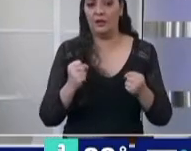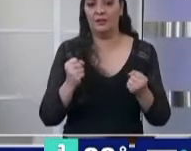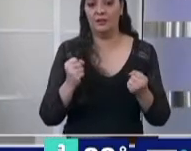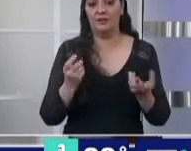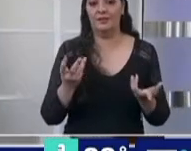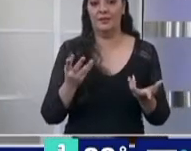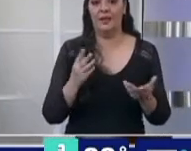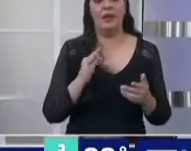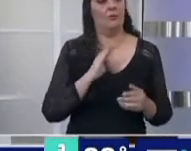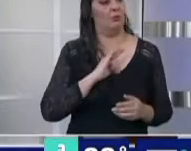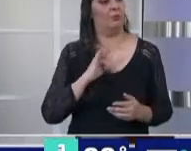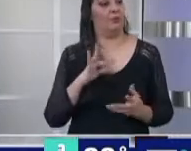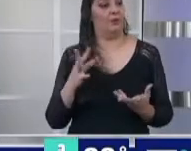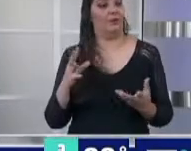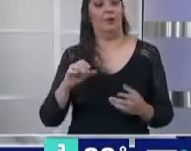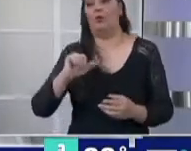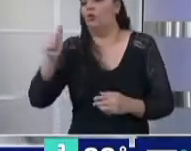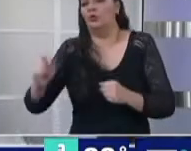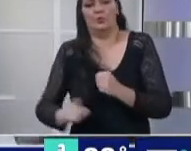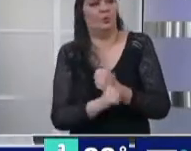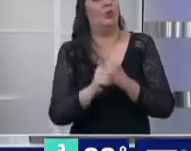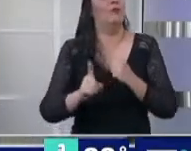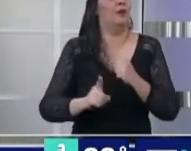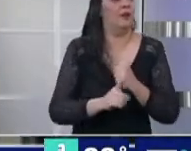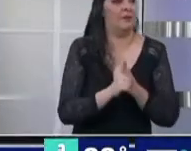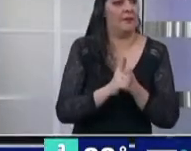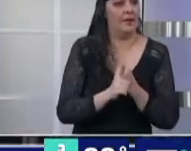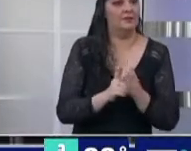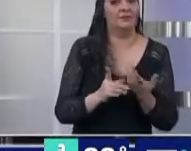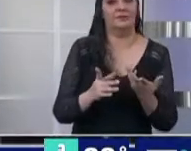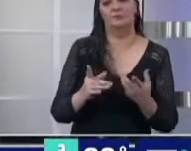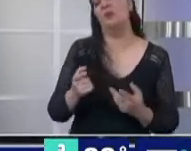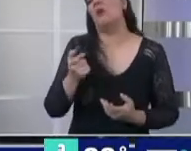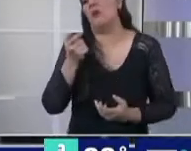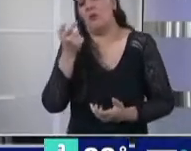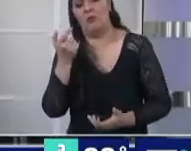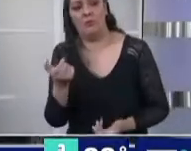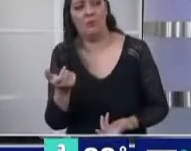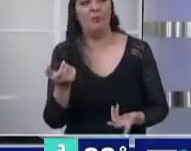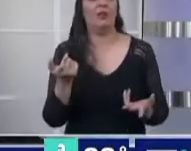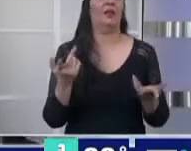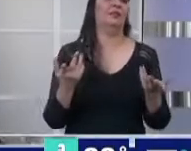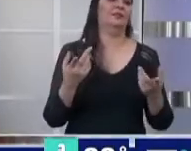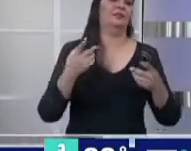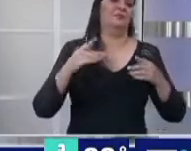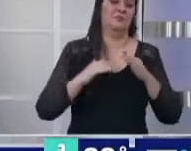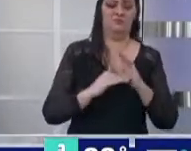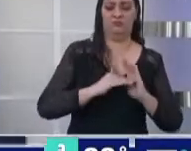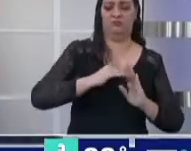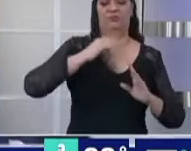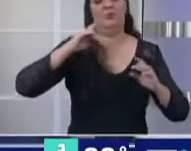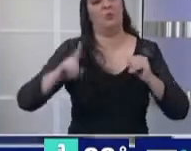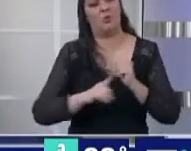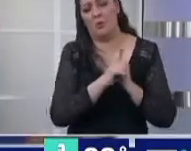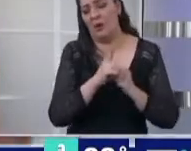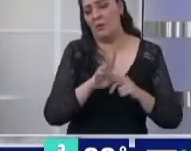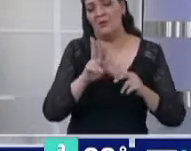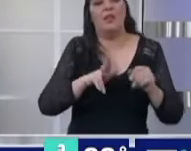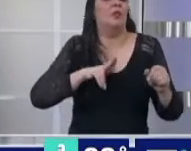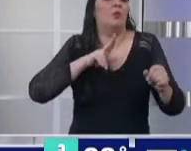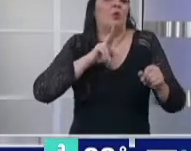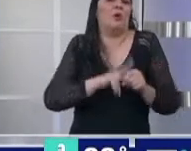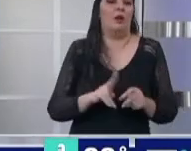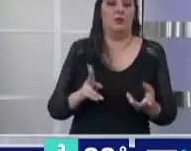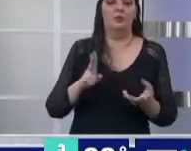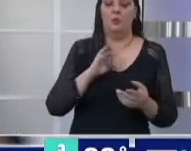salido de otras crisis, de crisis económicas, de inundaciones, de otros desastres naturales, y